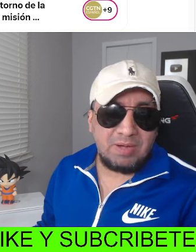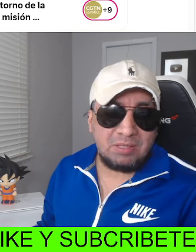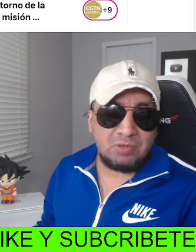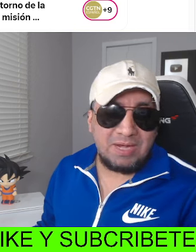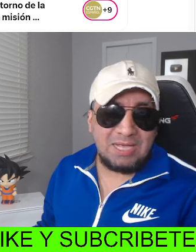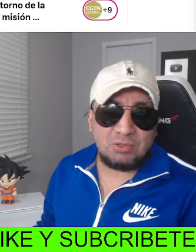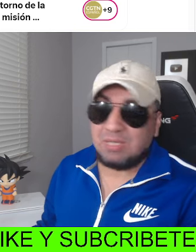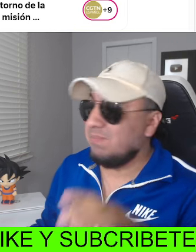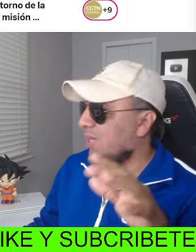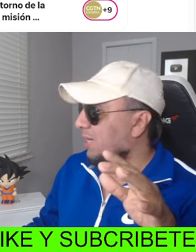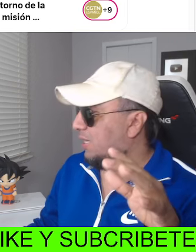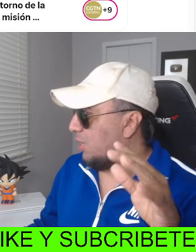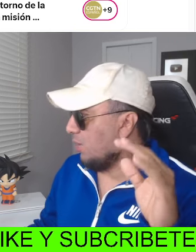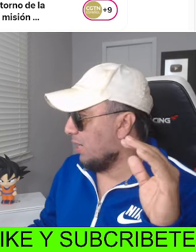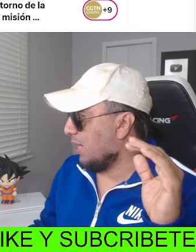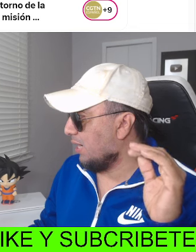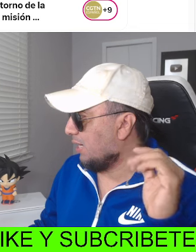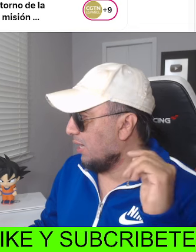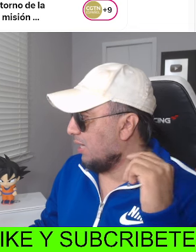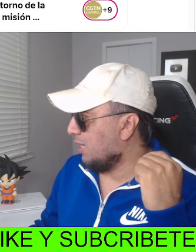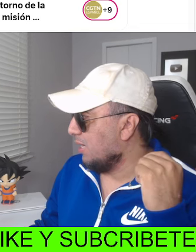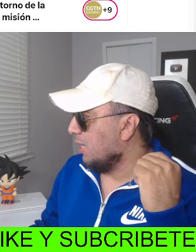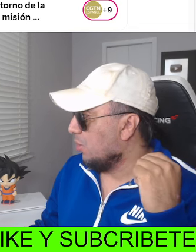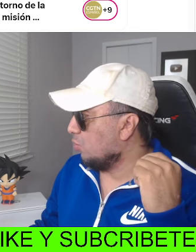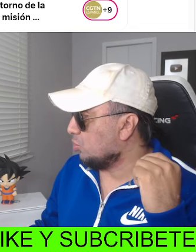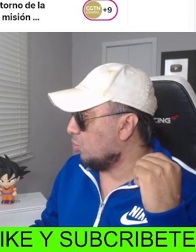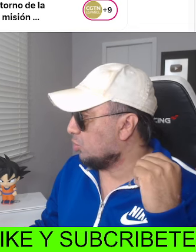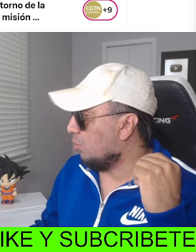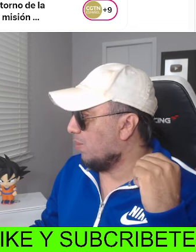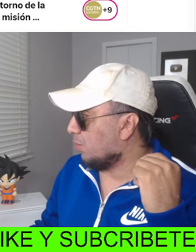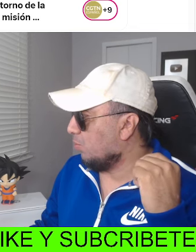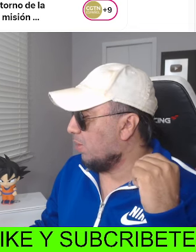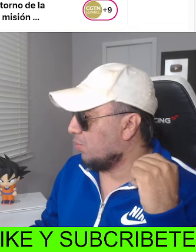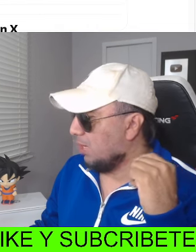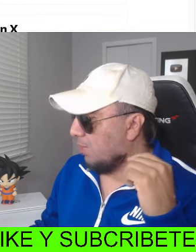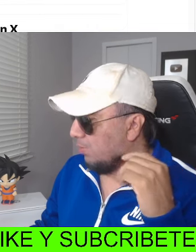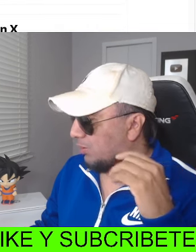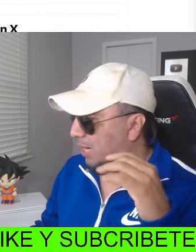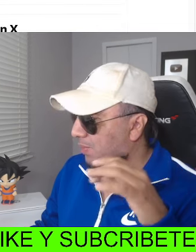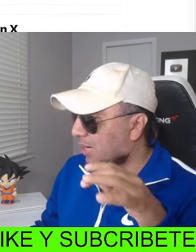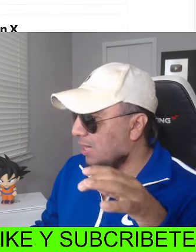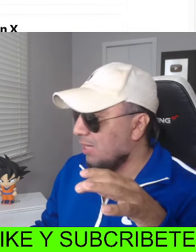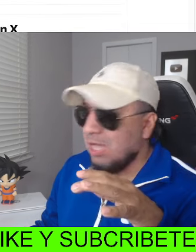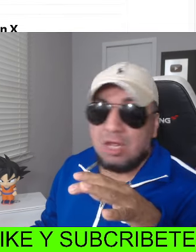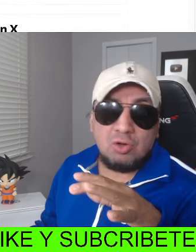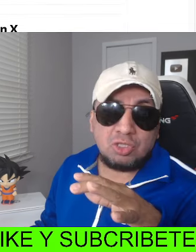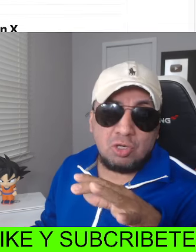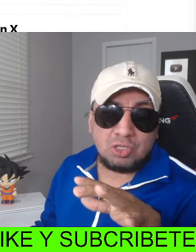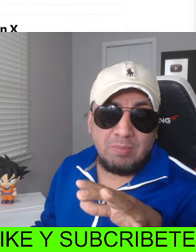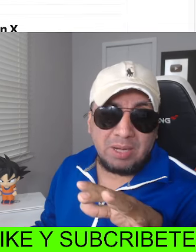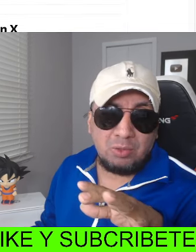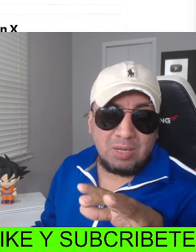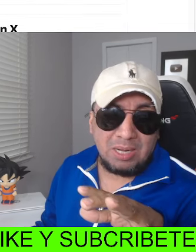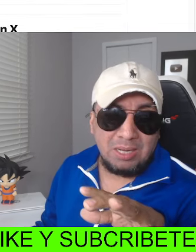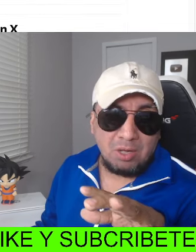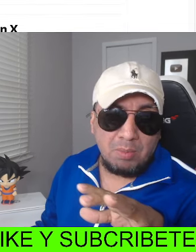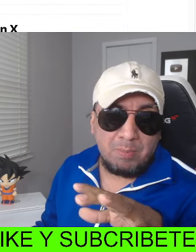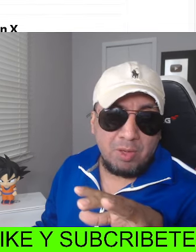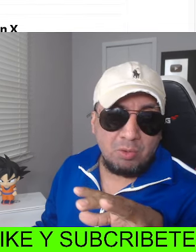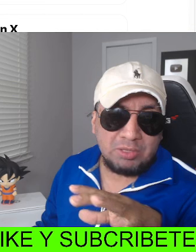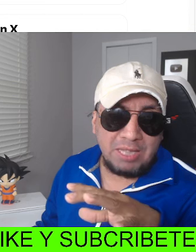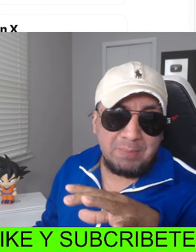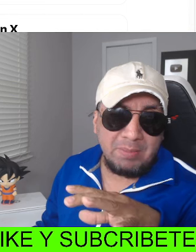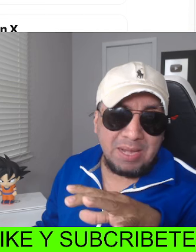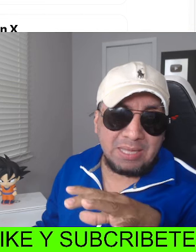Bueno, sobre eso también quiero agregar que no solo son verduras, bueno, les voy a mostrar, ¿verdad? No solo son verduras,